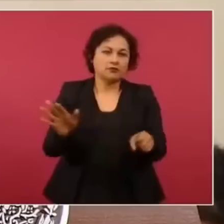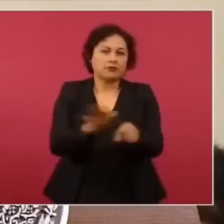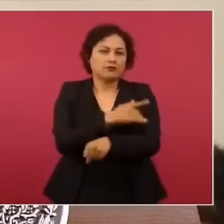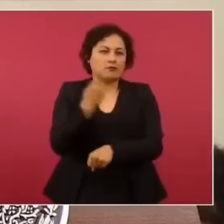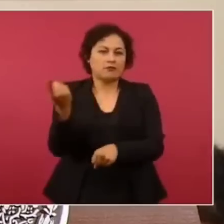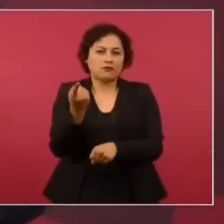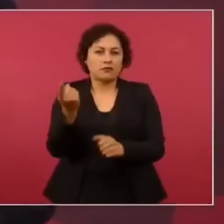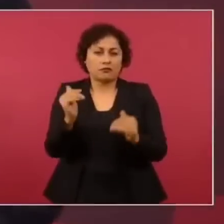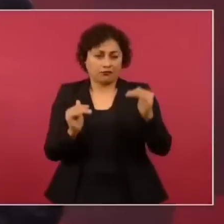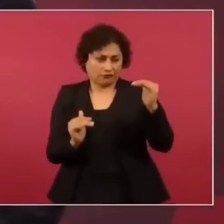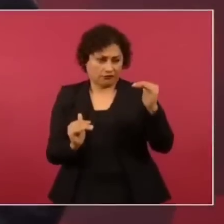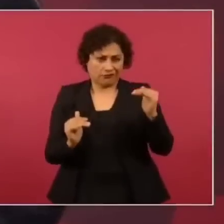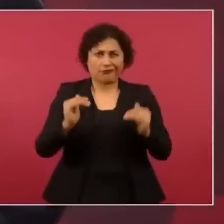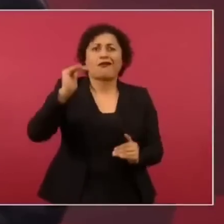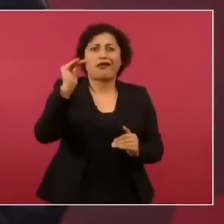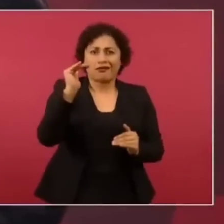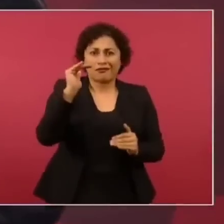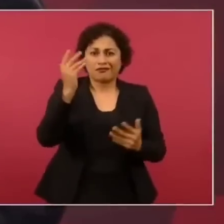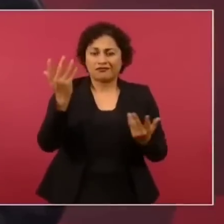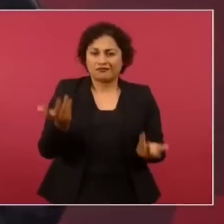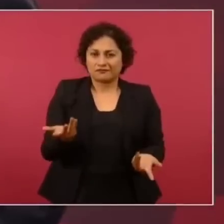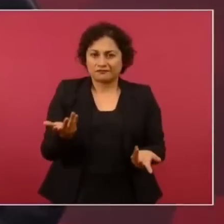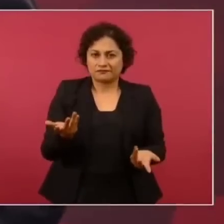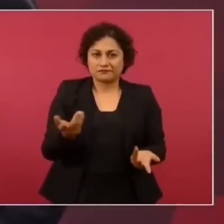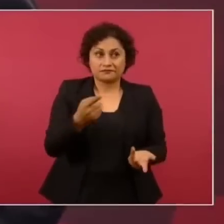resuelto el fondo.